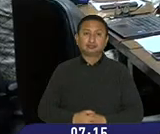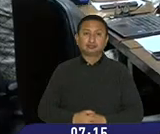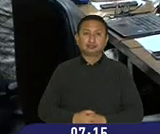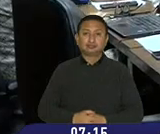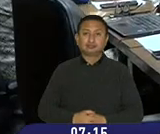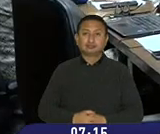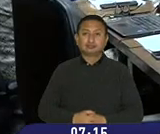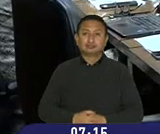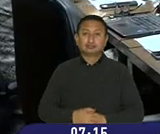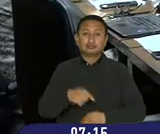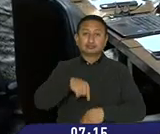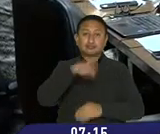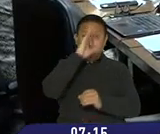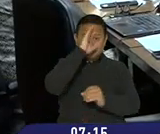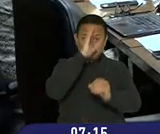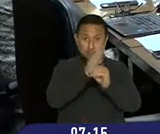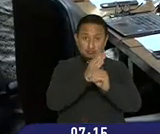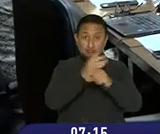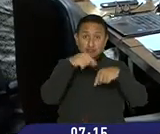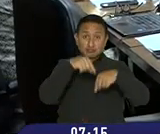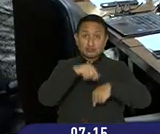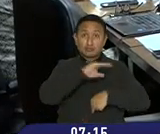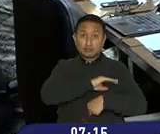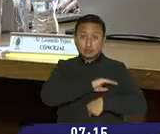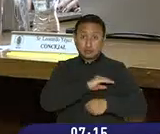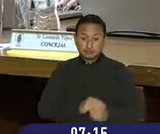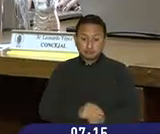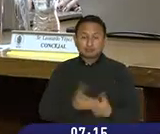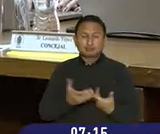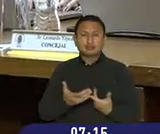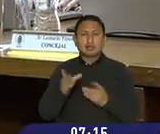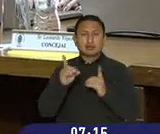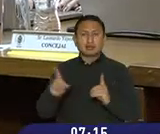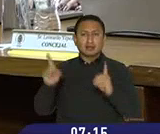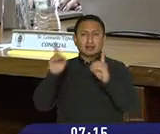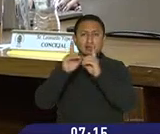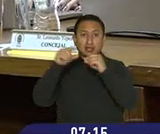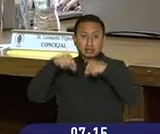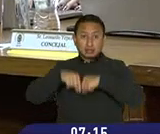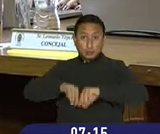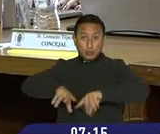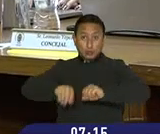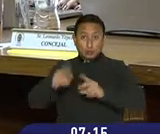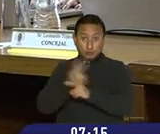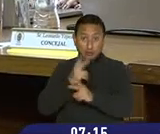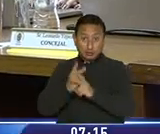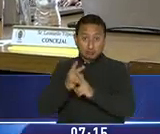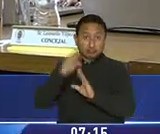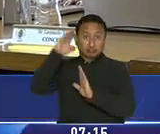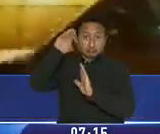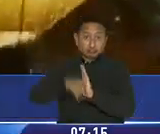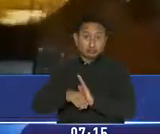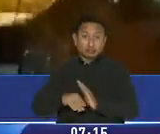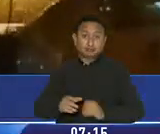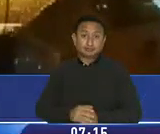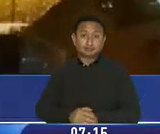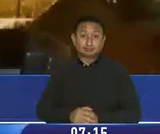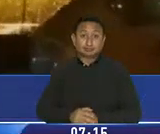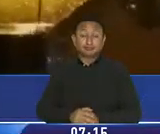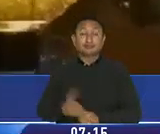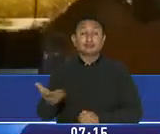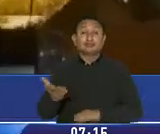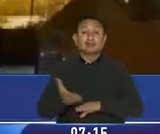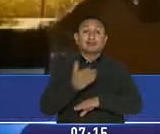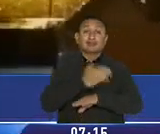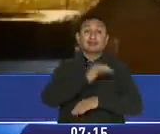El objetivo principal de esta ordenanza municipal es disminuir los índices delincuenciales en la localidad. Es que la alerta se activó en